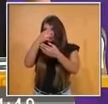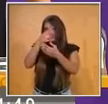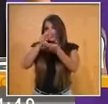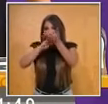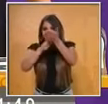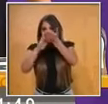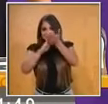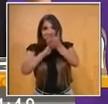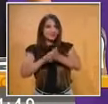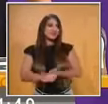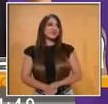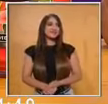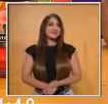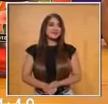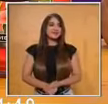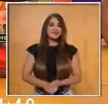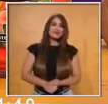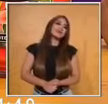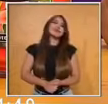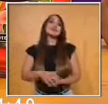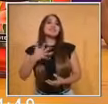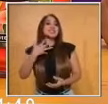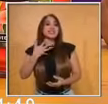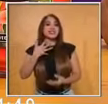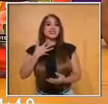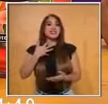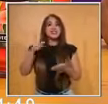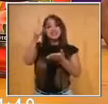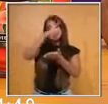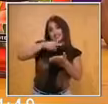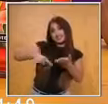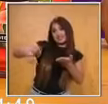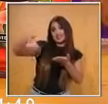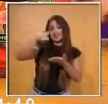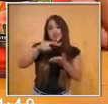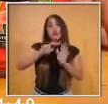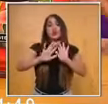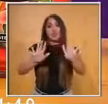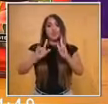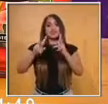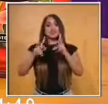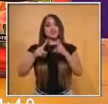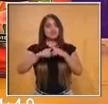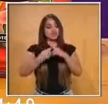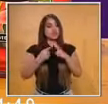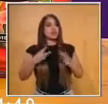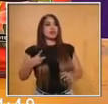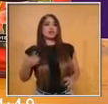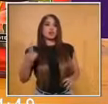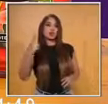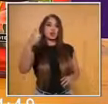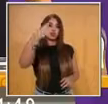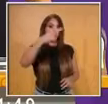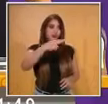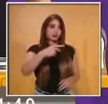el círculo y una vez que tengas el círculo, lo vas a empezar a recortar en forma de espiral.